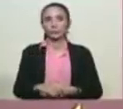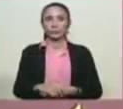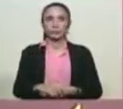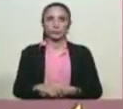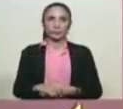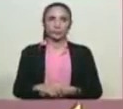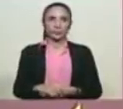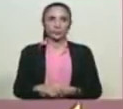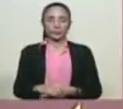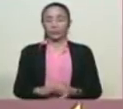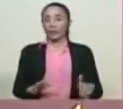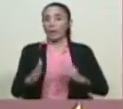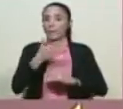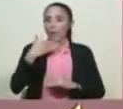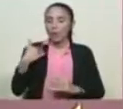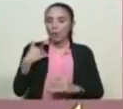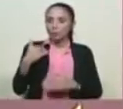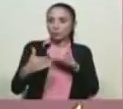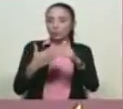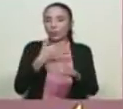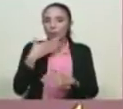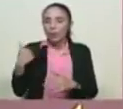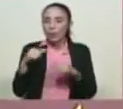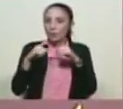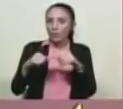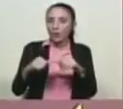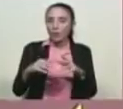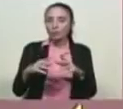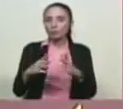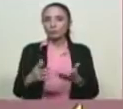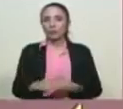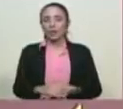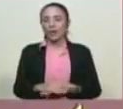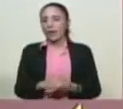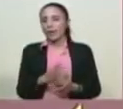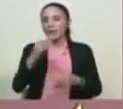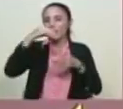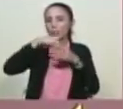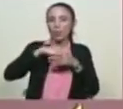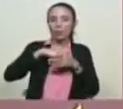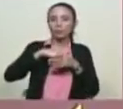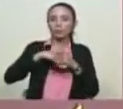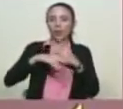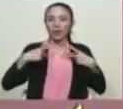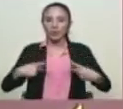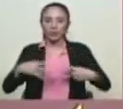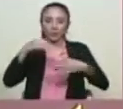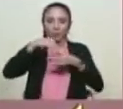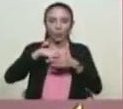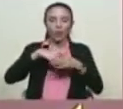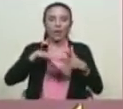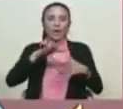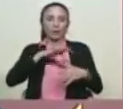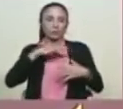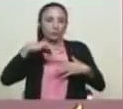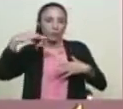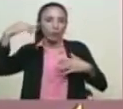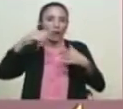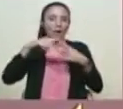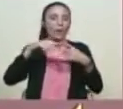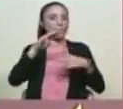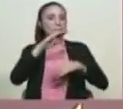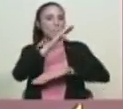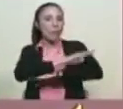Socialismo tiene que ser la mejoría permanente de la vida espiritual, moral, social, material, integral